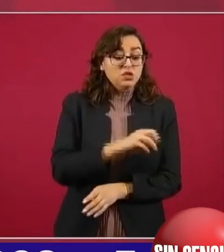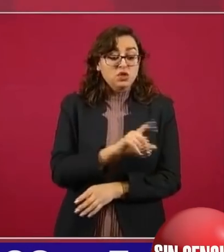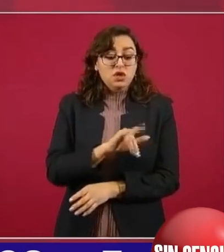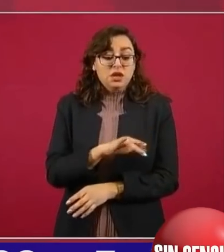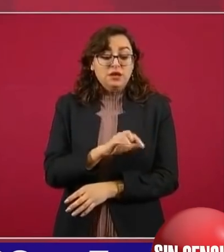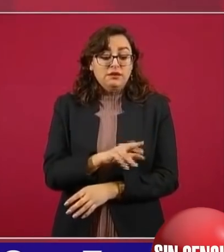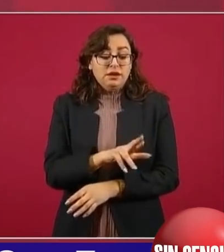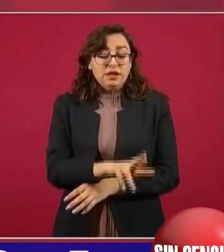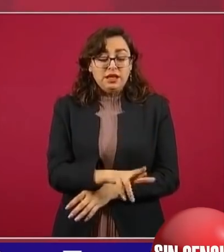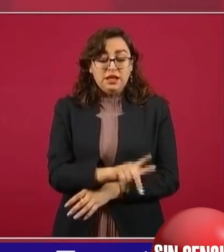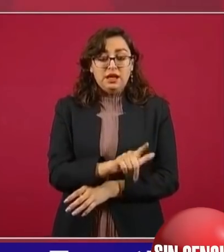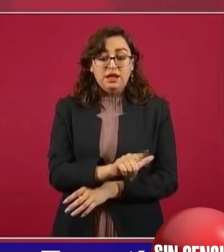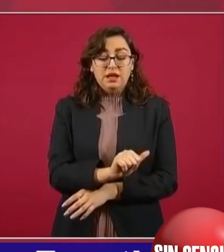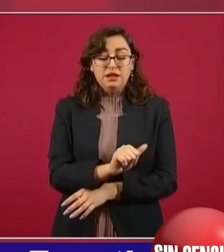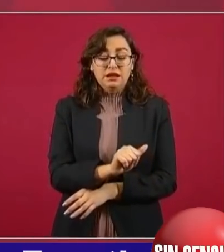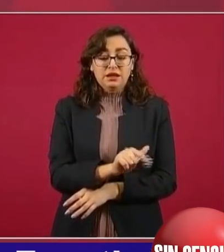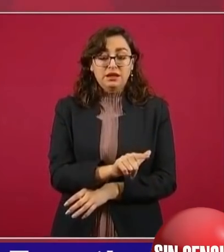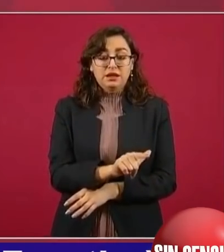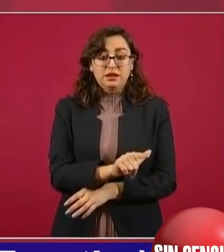pues